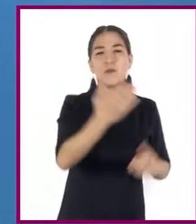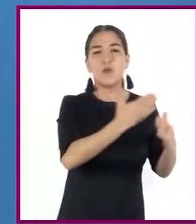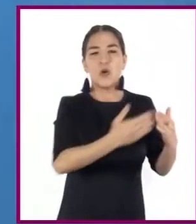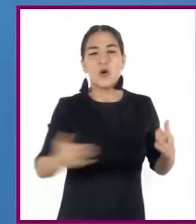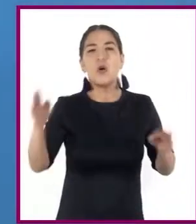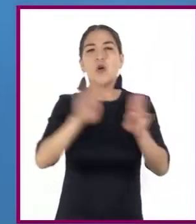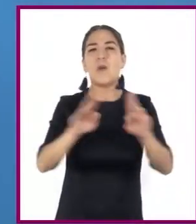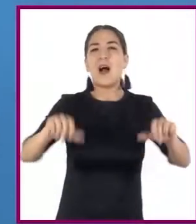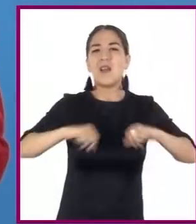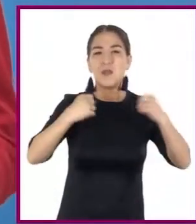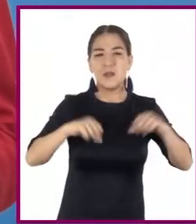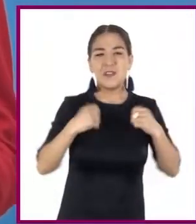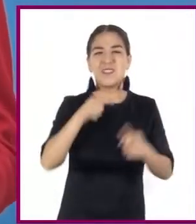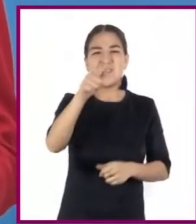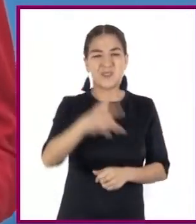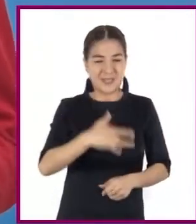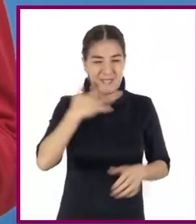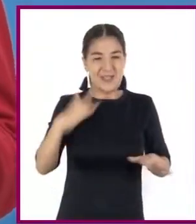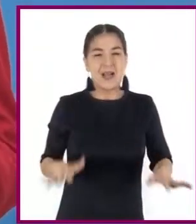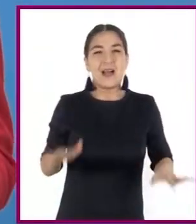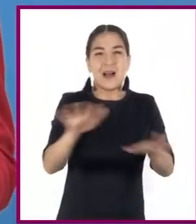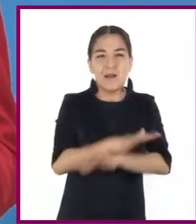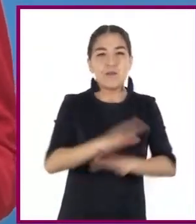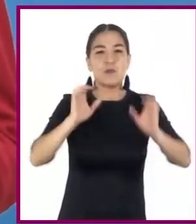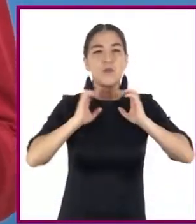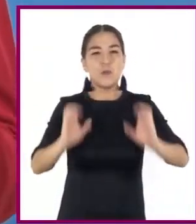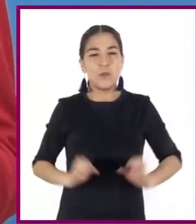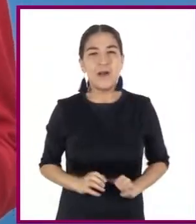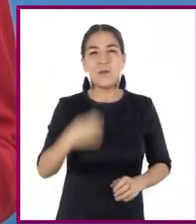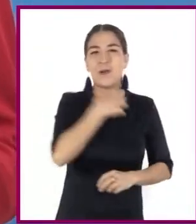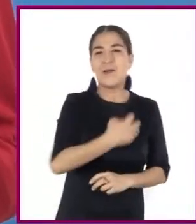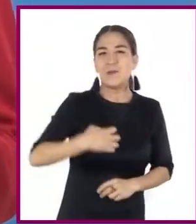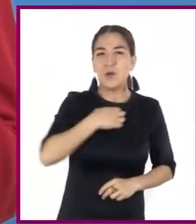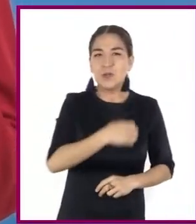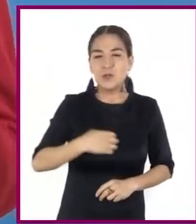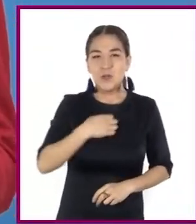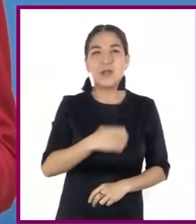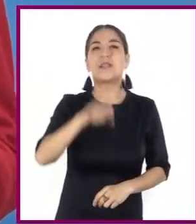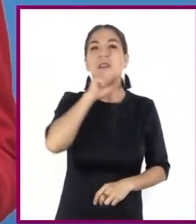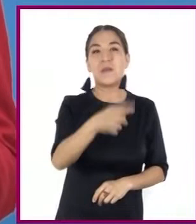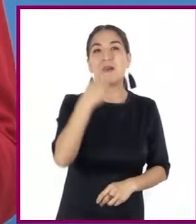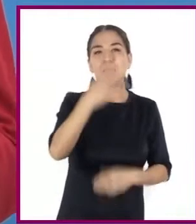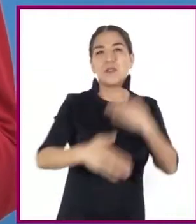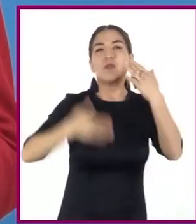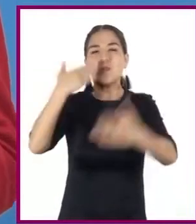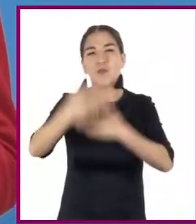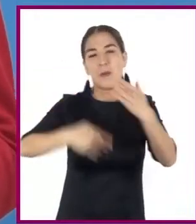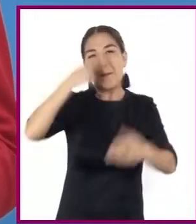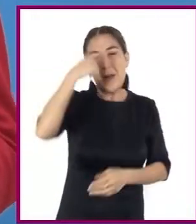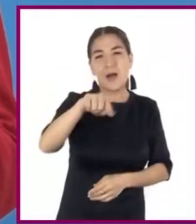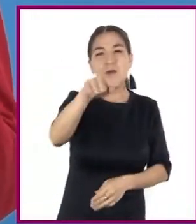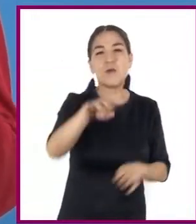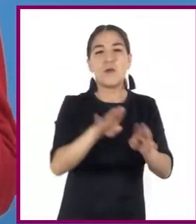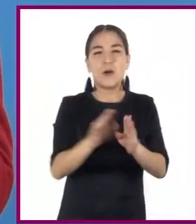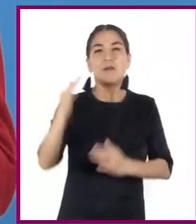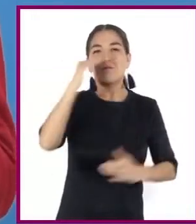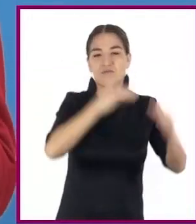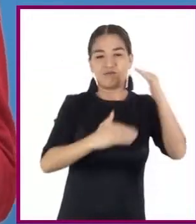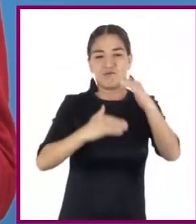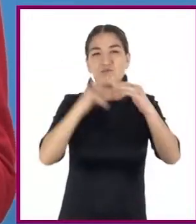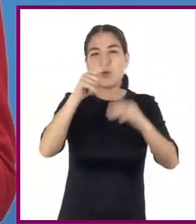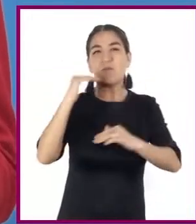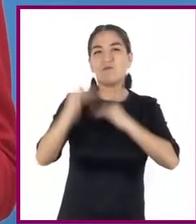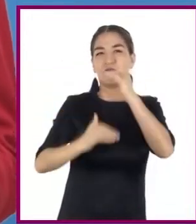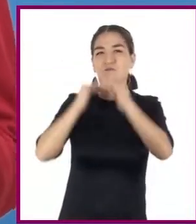adolescencia, han vivido cambios físicos y emocionales, los cuales han influido para la conformación de su